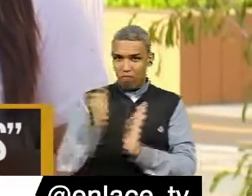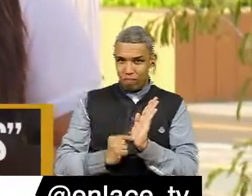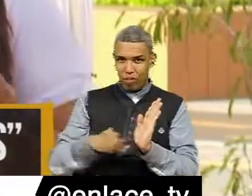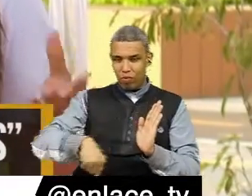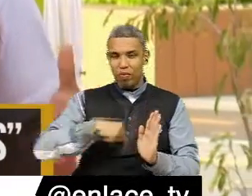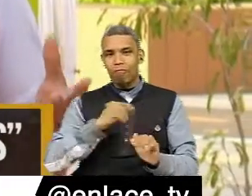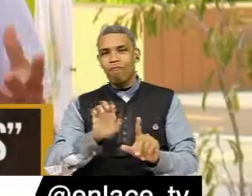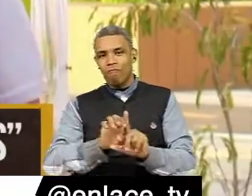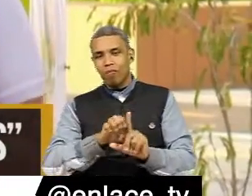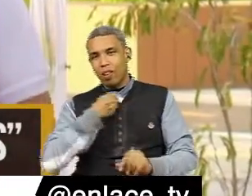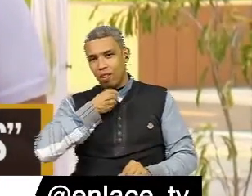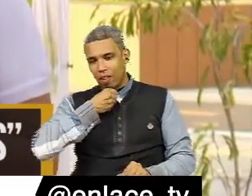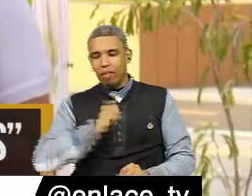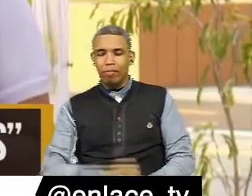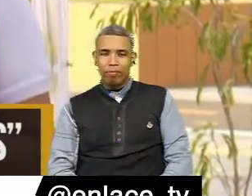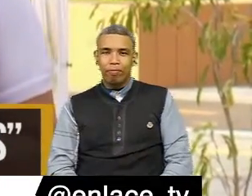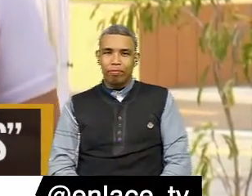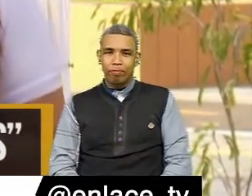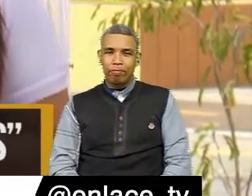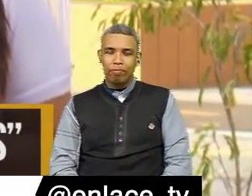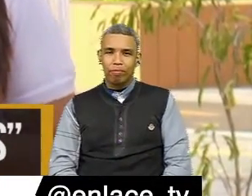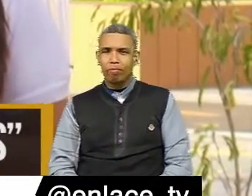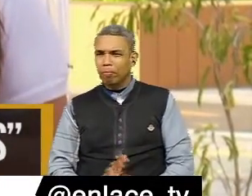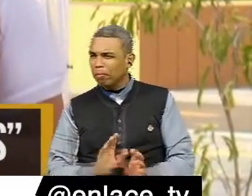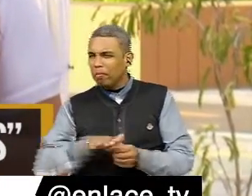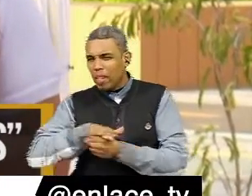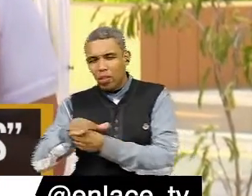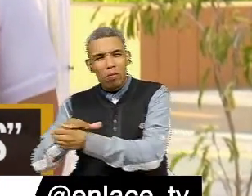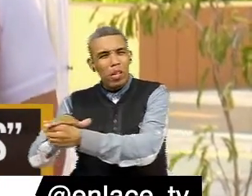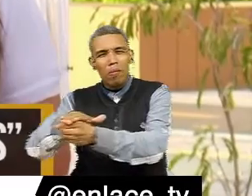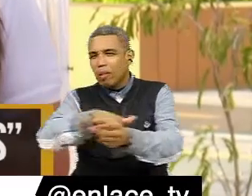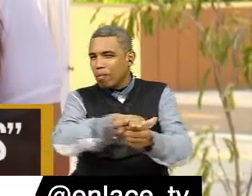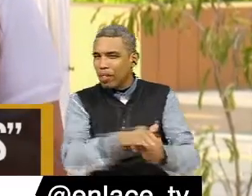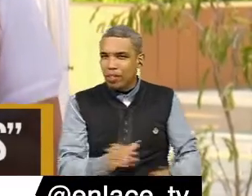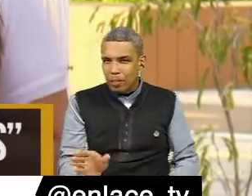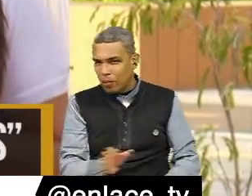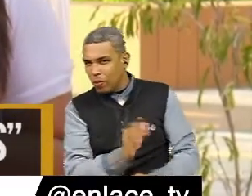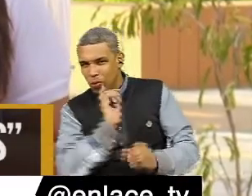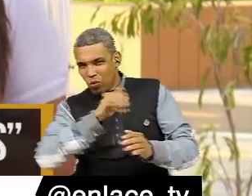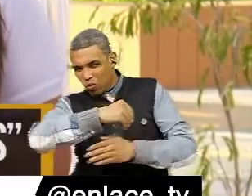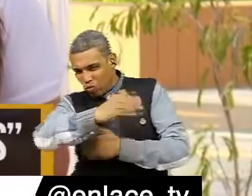pues esta campaña Espacio para Todos que irá por todas las comunas y diferentes sectores del puerto